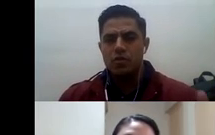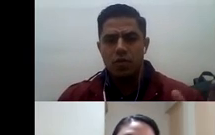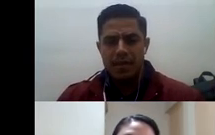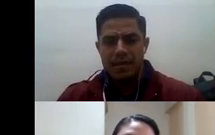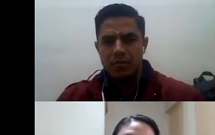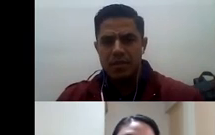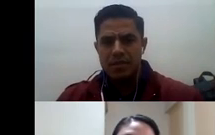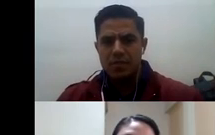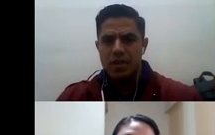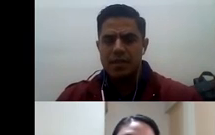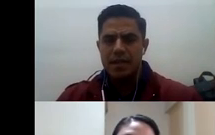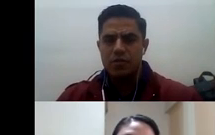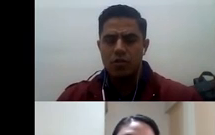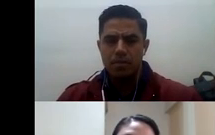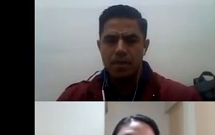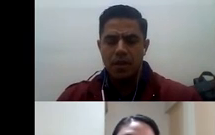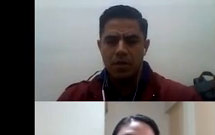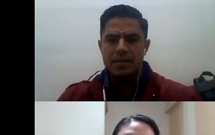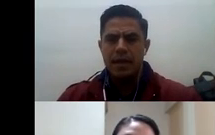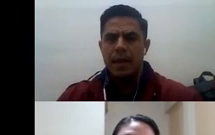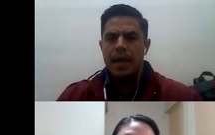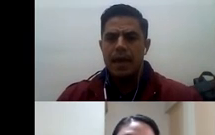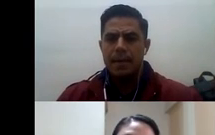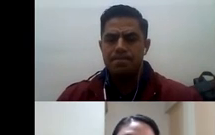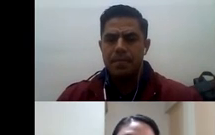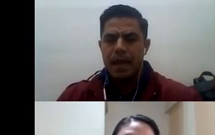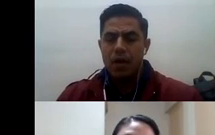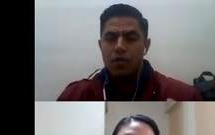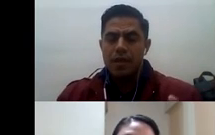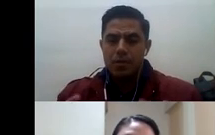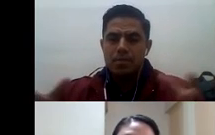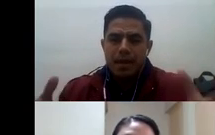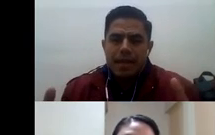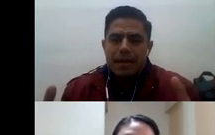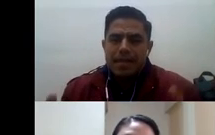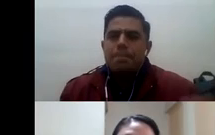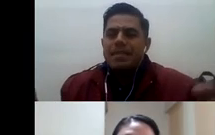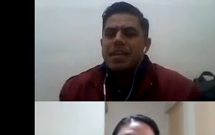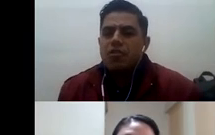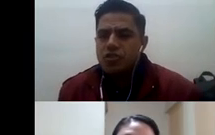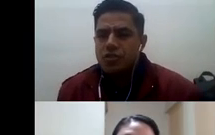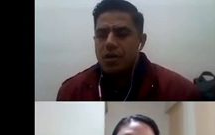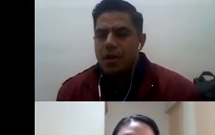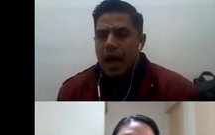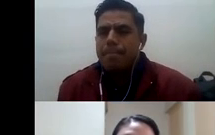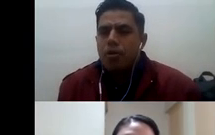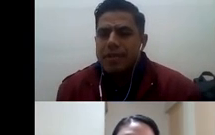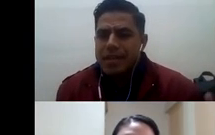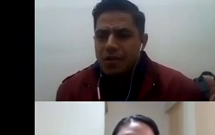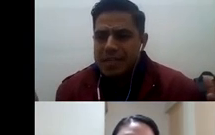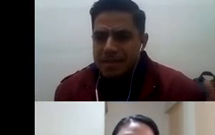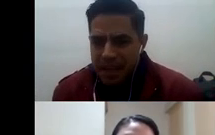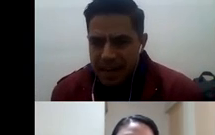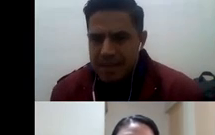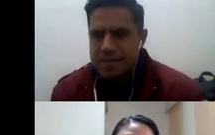nosotros condensamos esas 214 opiniones, encontramos verdaderamente 22